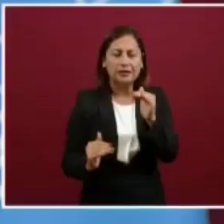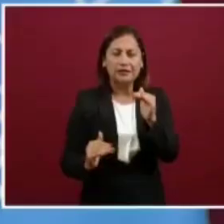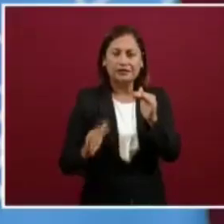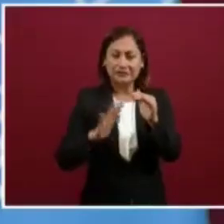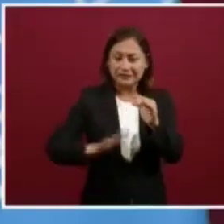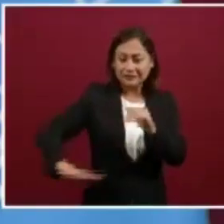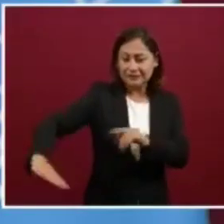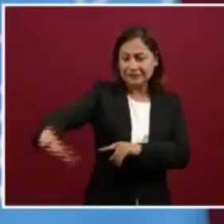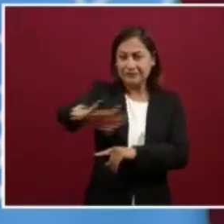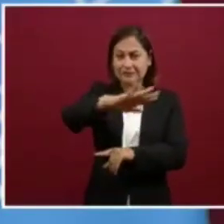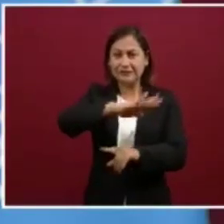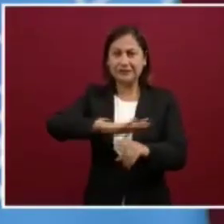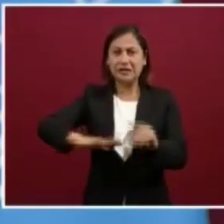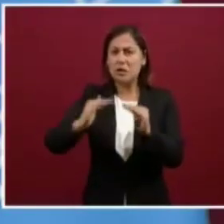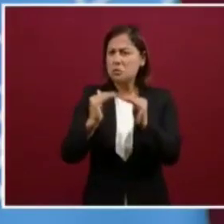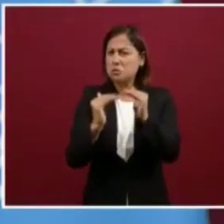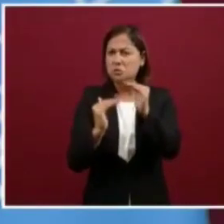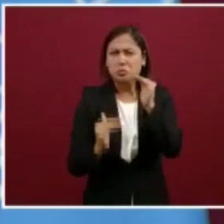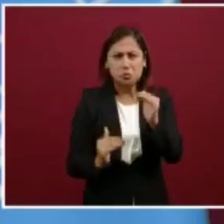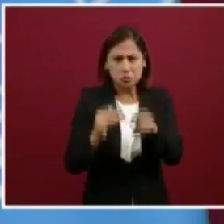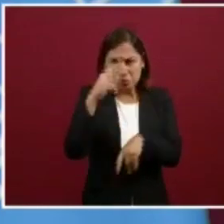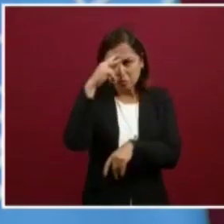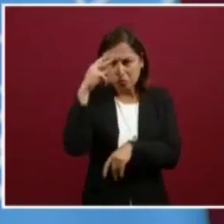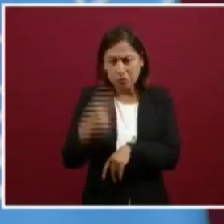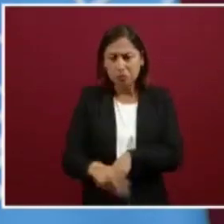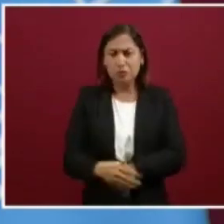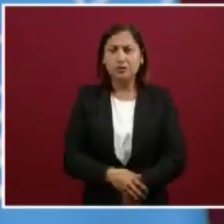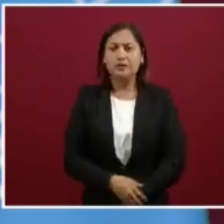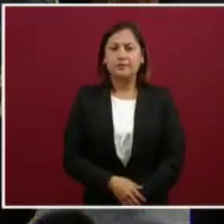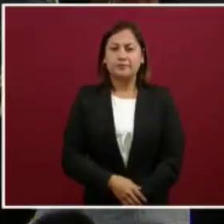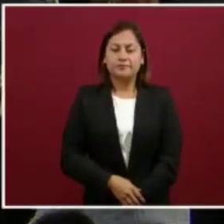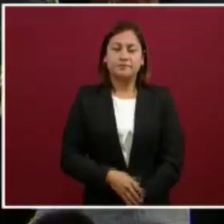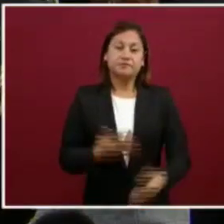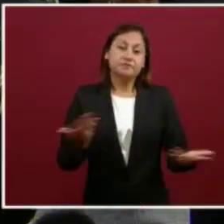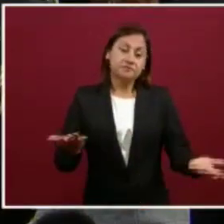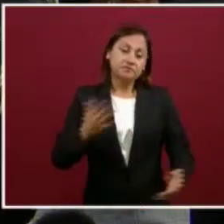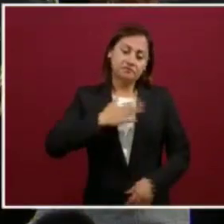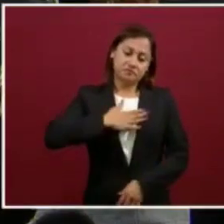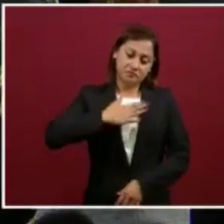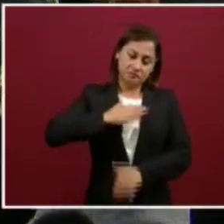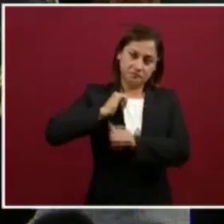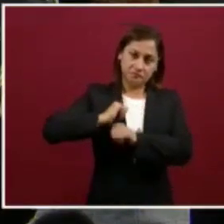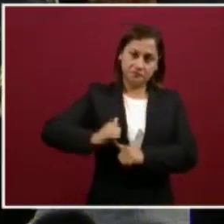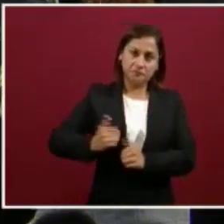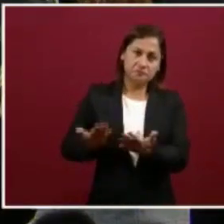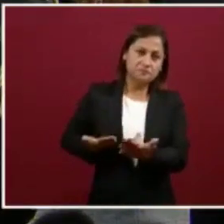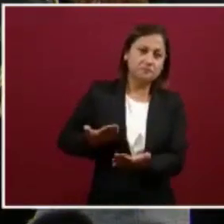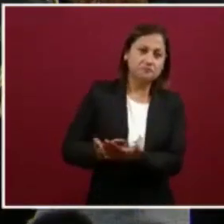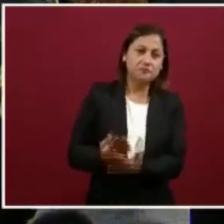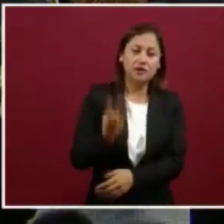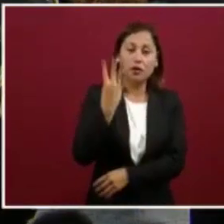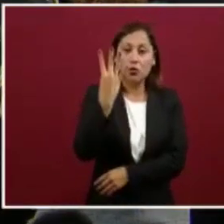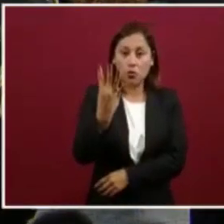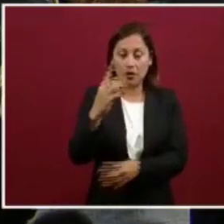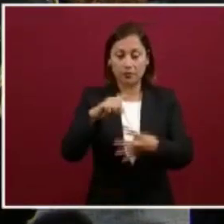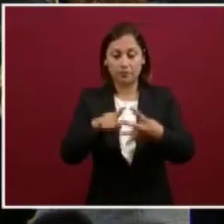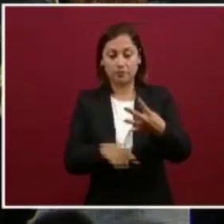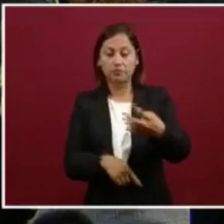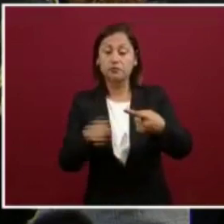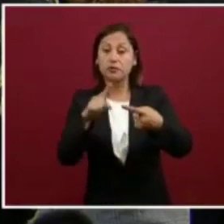región. Así es que ese es un tema. ¿Qué proponemos? CEPAL propone 4 cosas: desarrollo